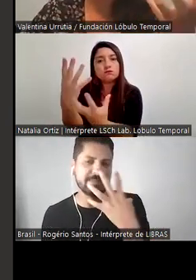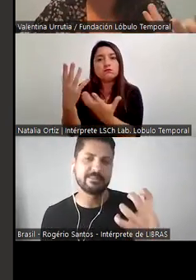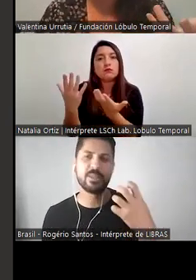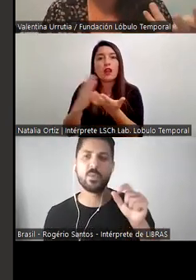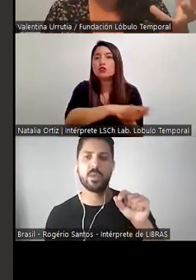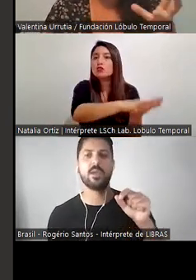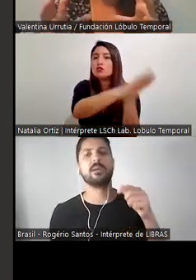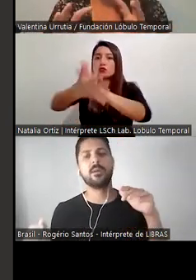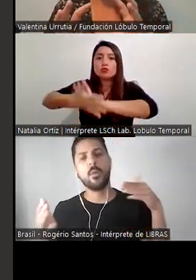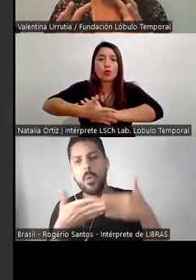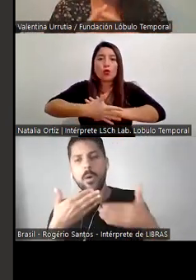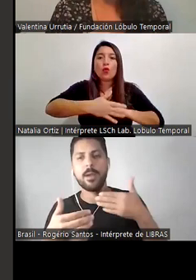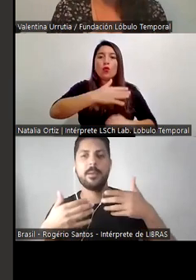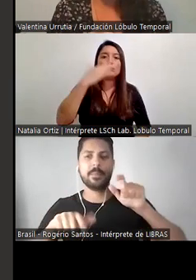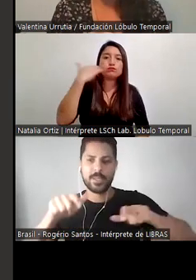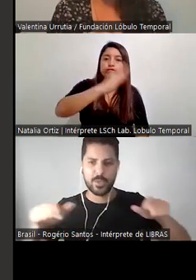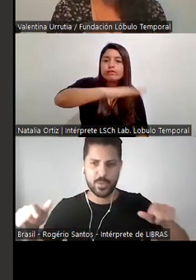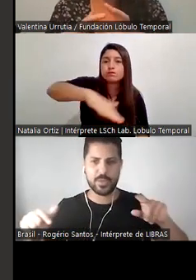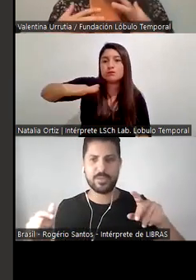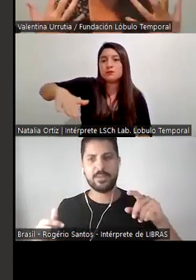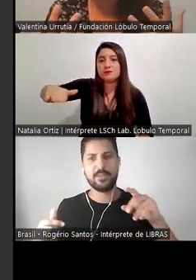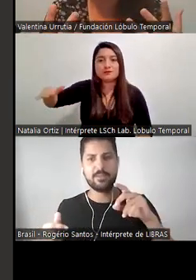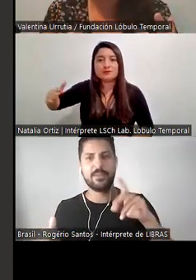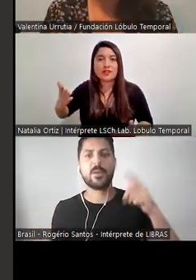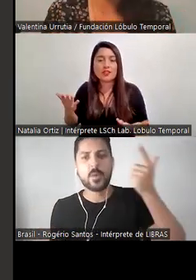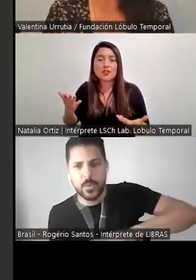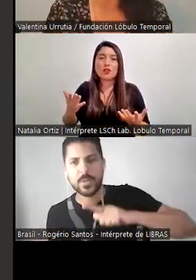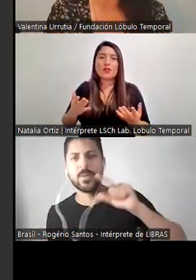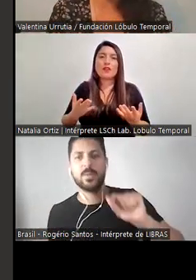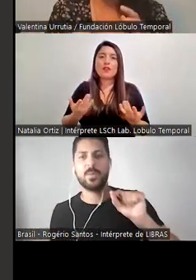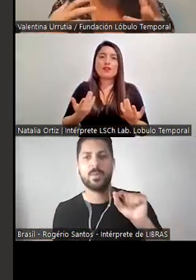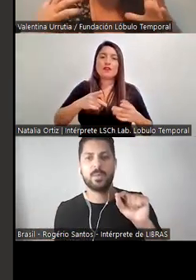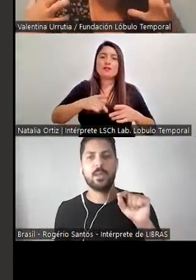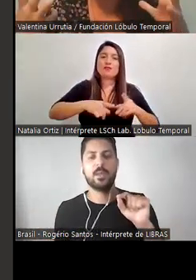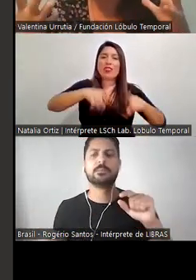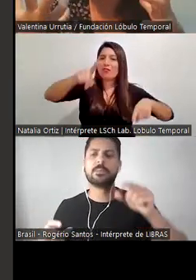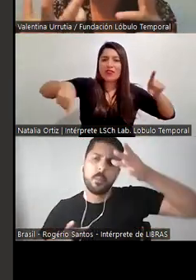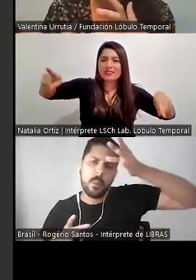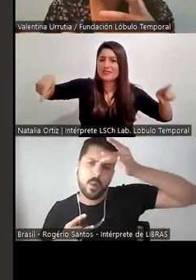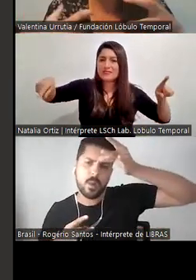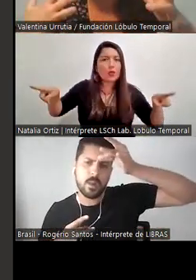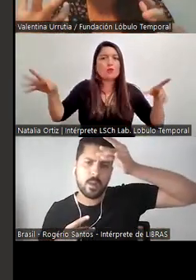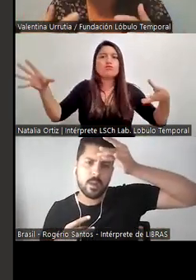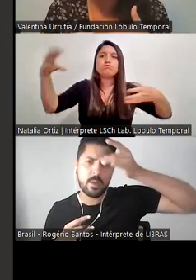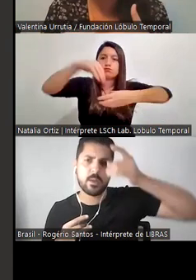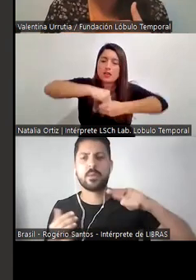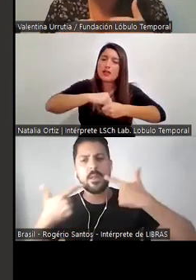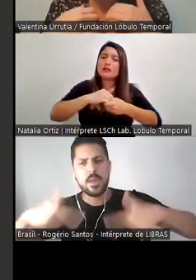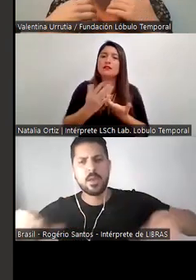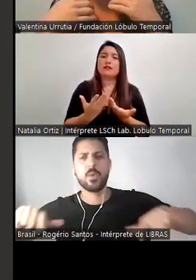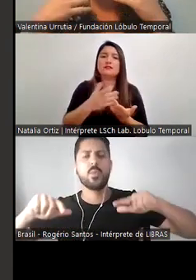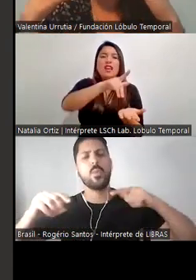niños y niñas abordando, ¿cierto?, todas las diferencias, incorporando todas las lenguas, todos los